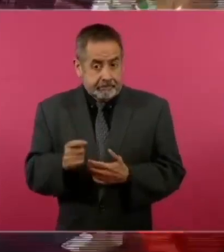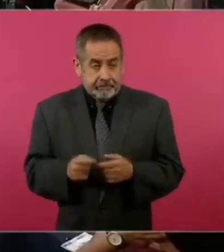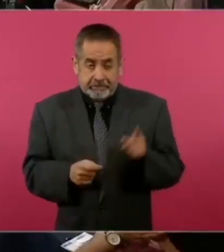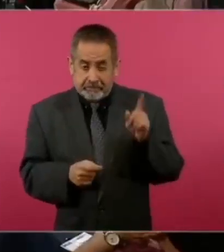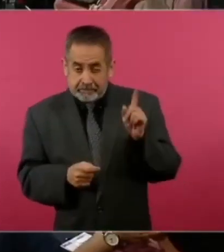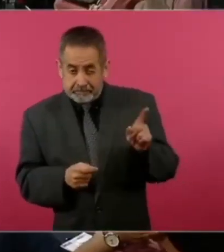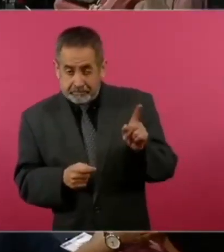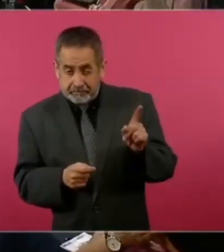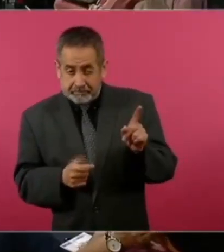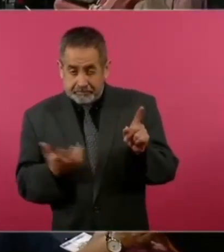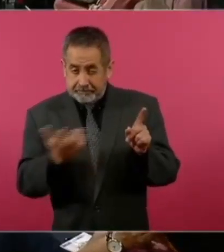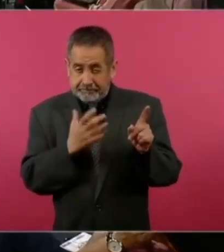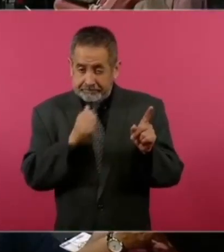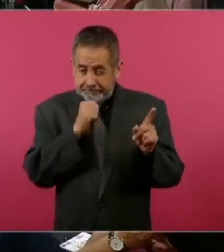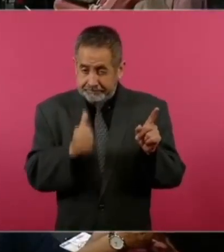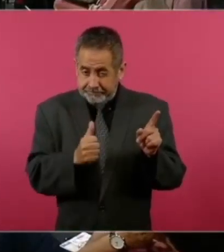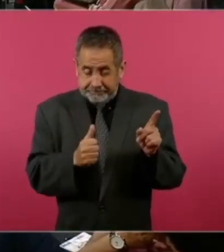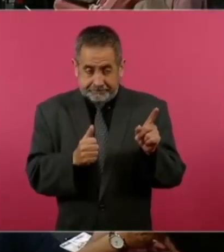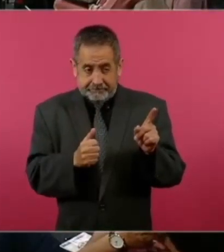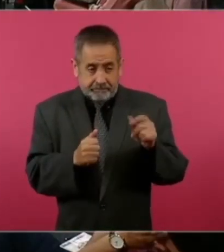hace nada por eso,